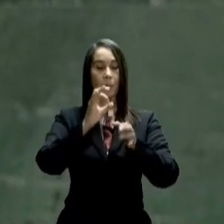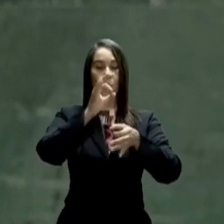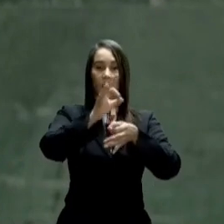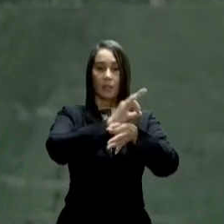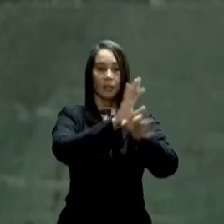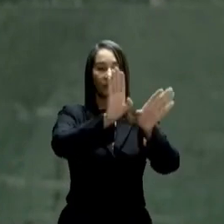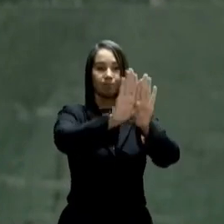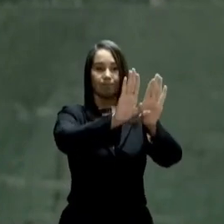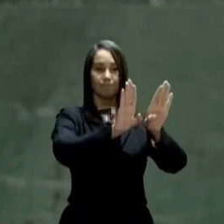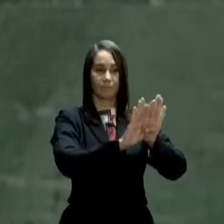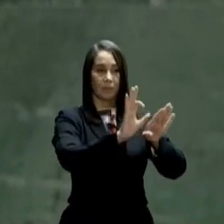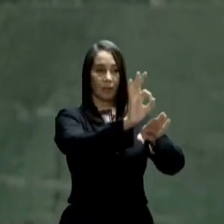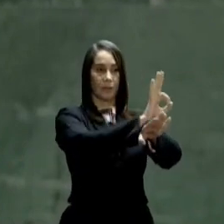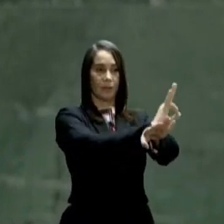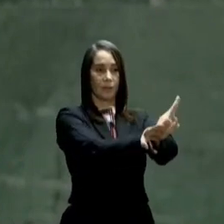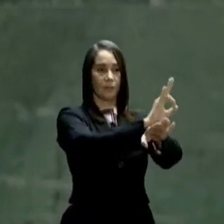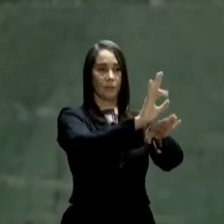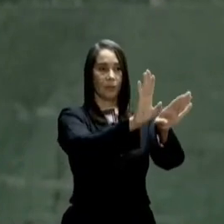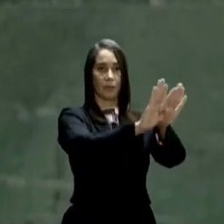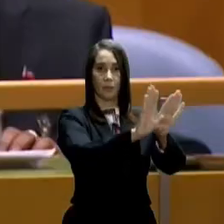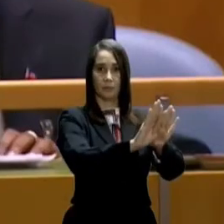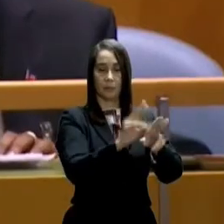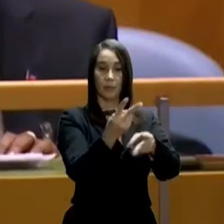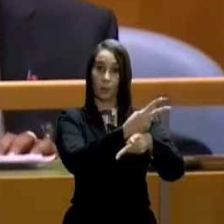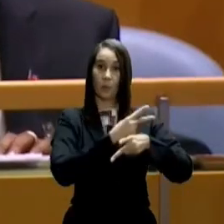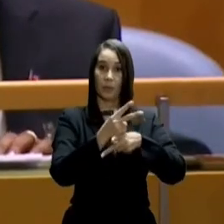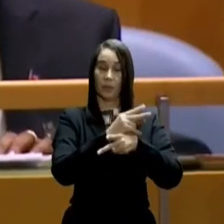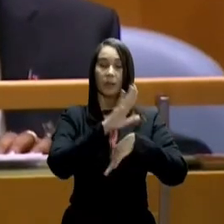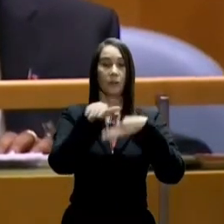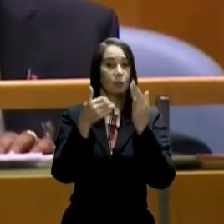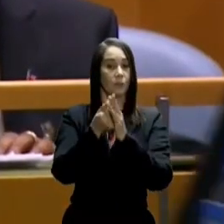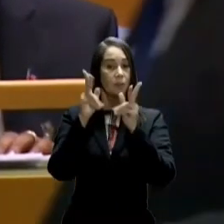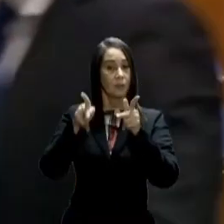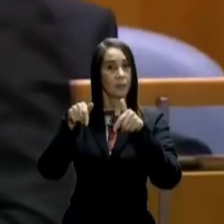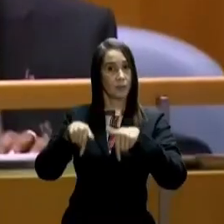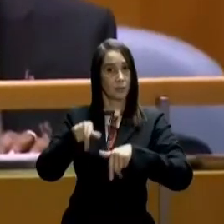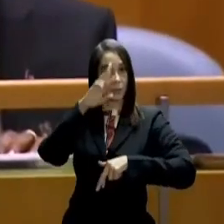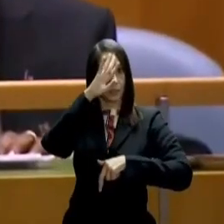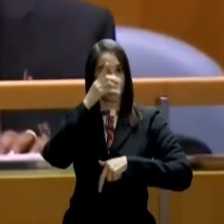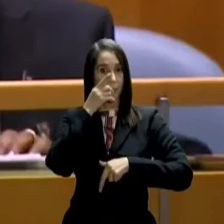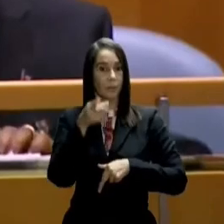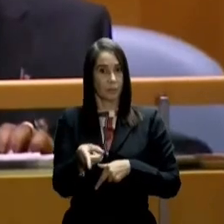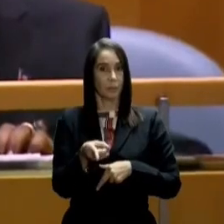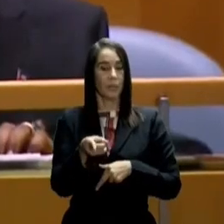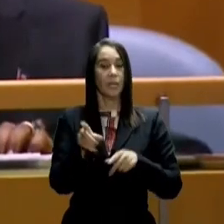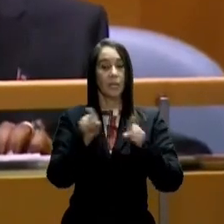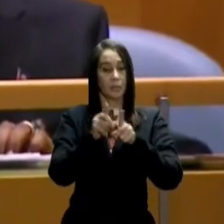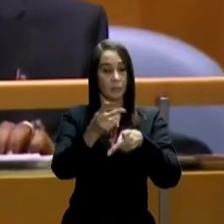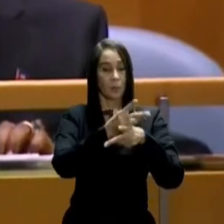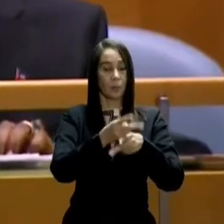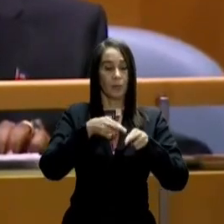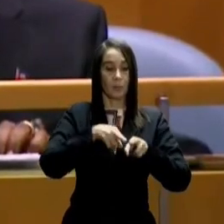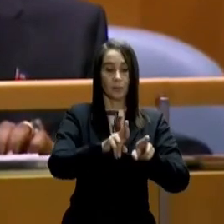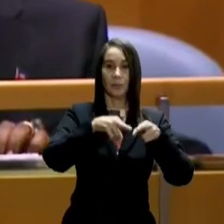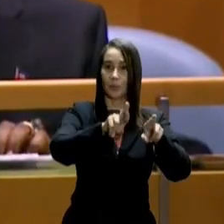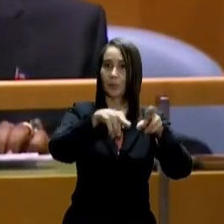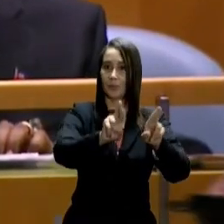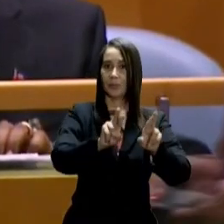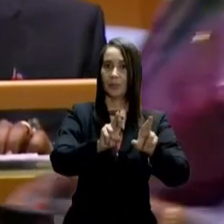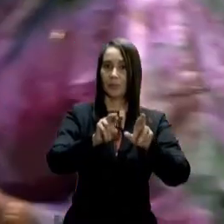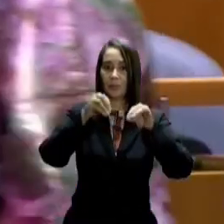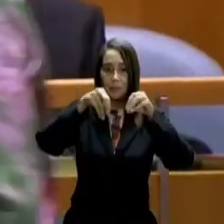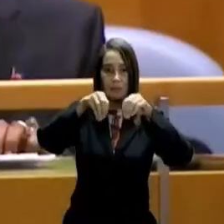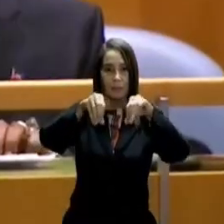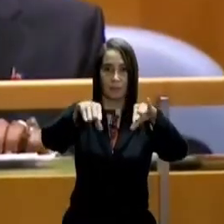frontera con Haití, para garantizar la seguridad y el interés nacional, así como para proteger nuestros ríos, medio ambiente y producción